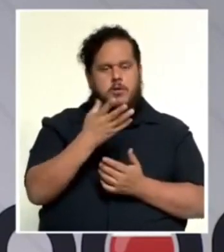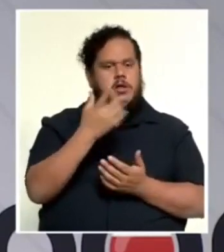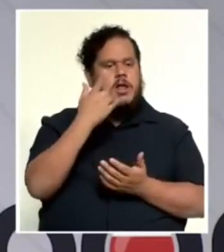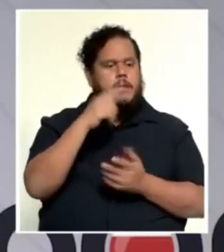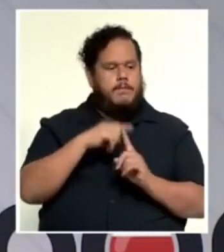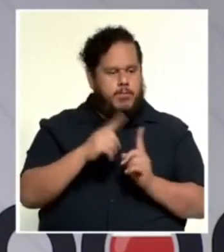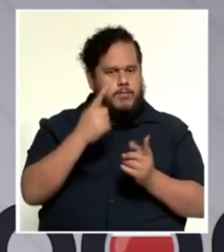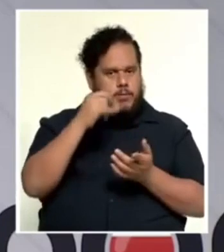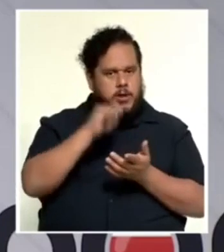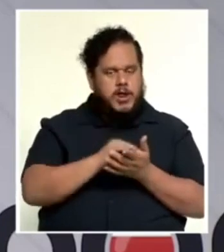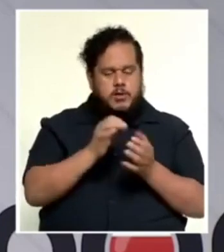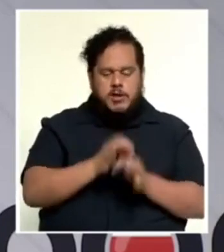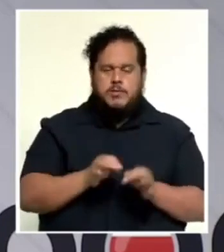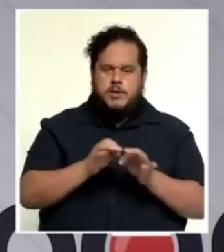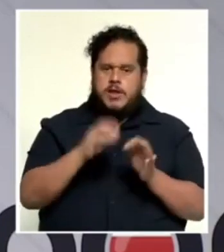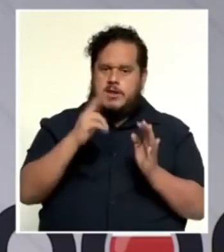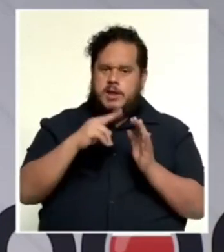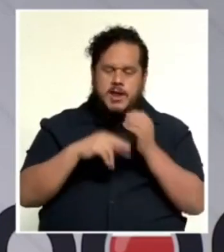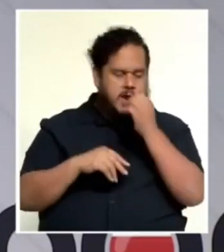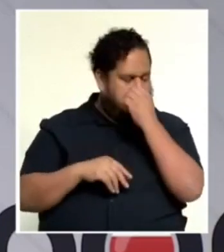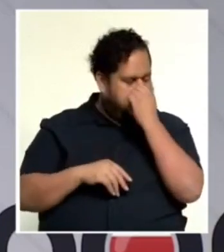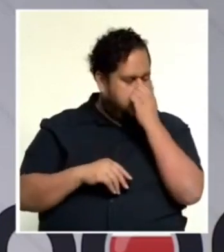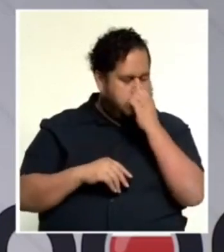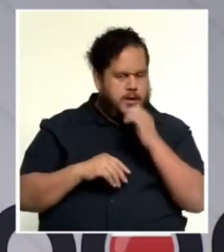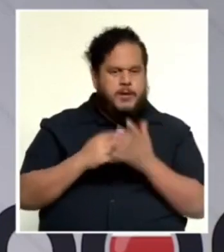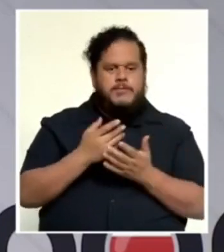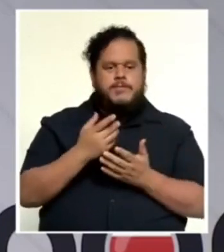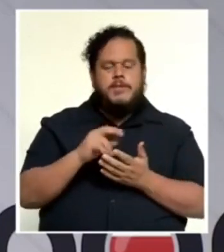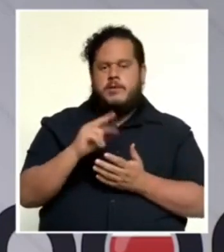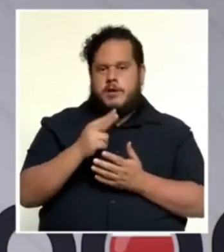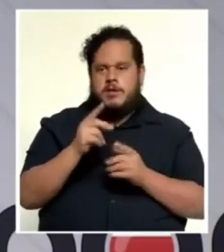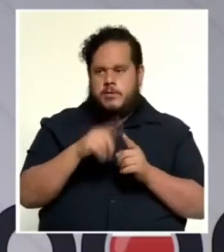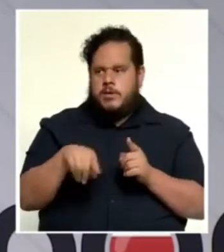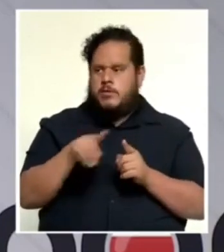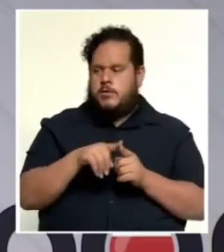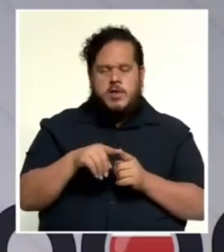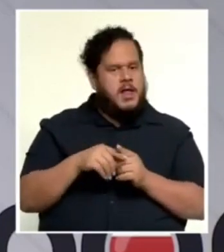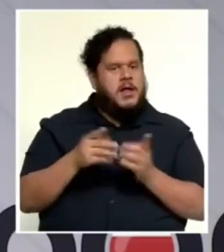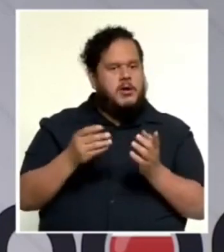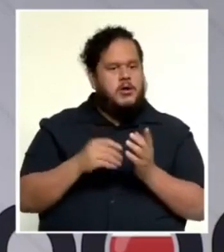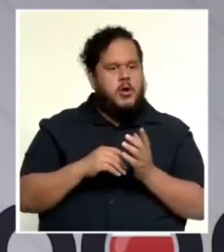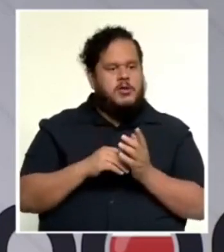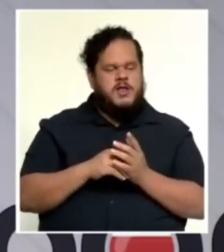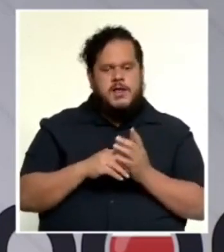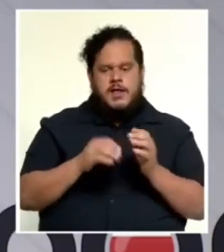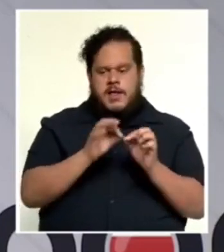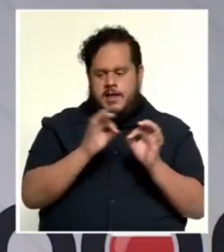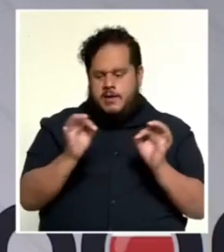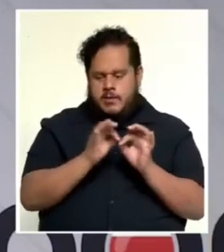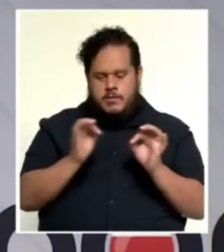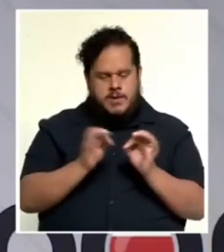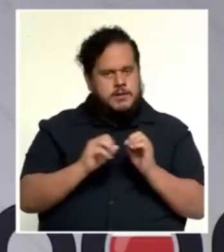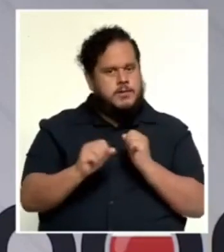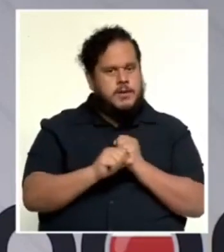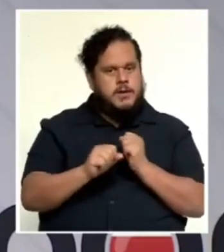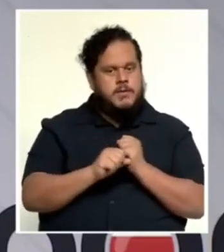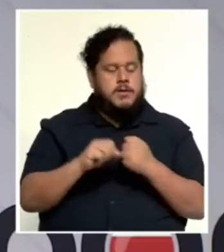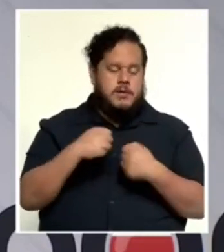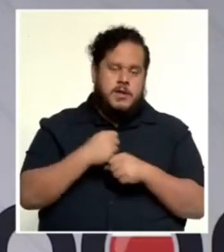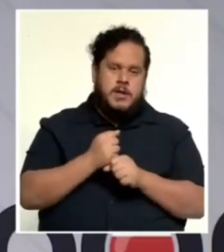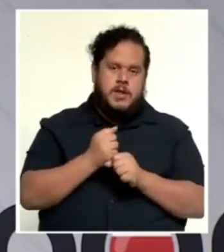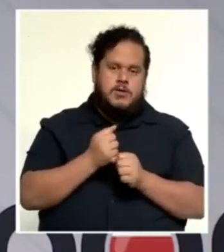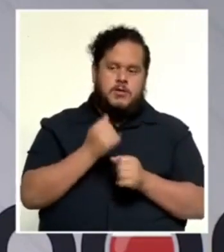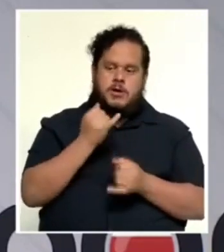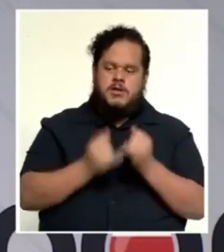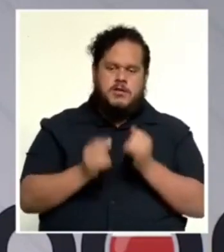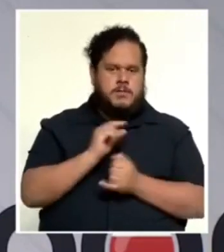leerlas, y sobre todo en el contexto en el que estamos, con miras a una segunda ronda. Creo que los comandos de campaña en los cuales se han realizado cambios